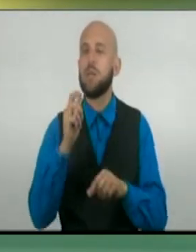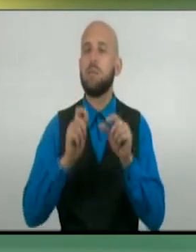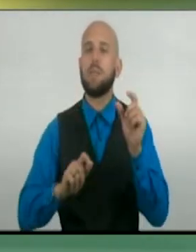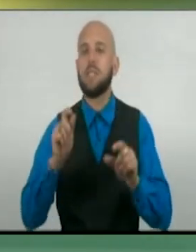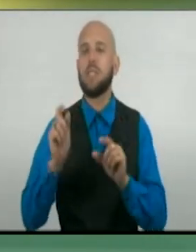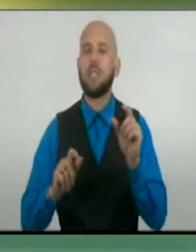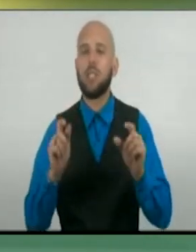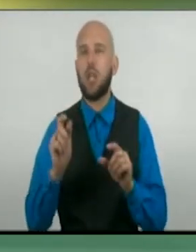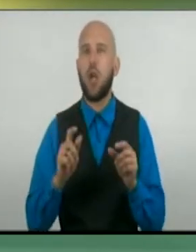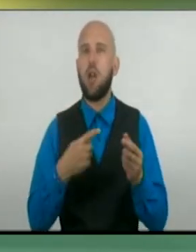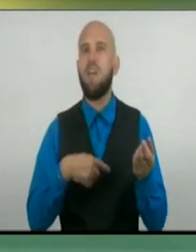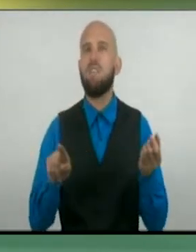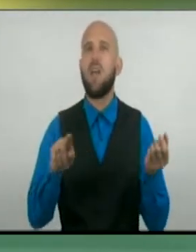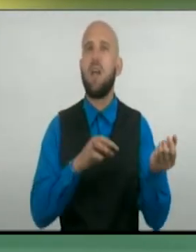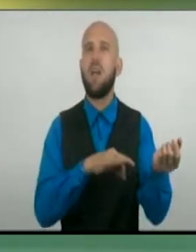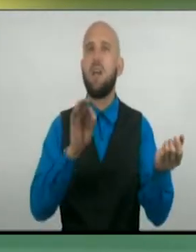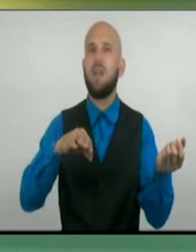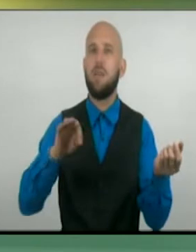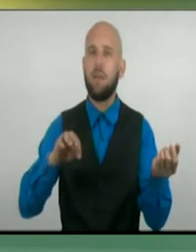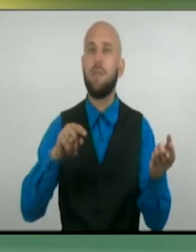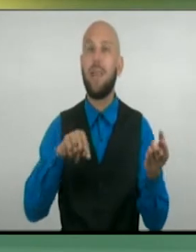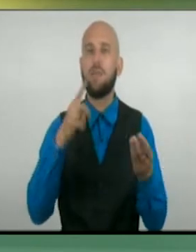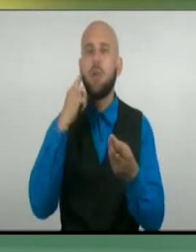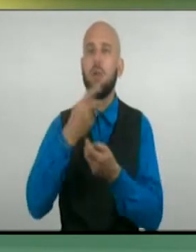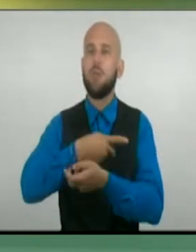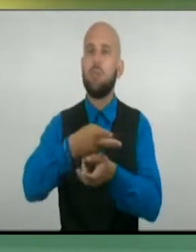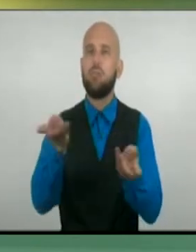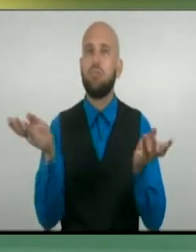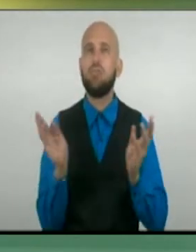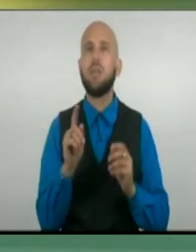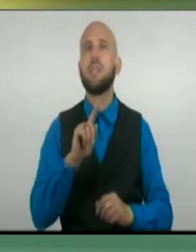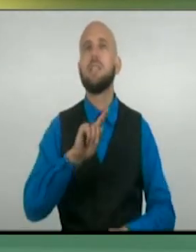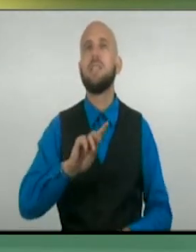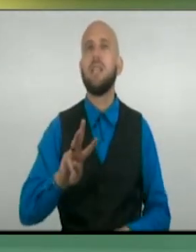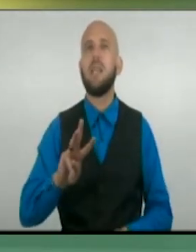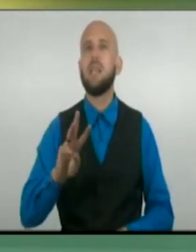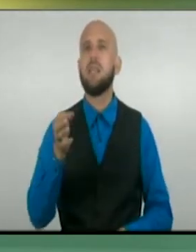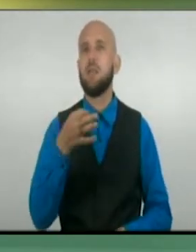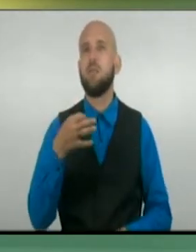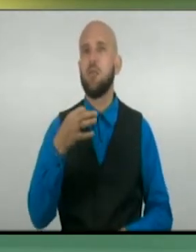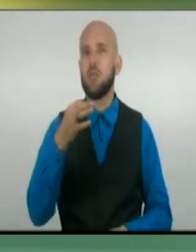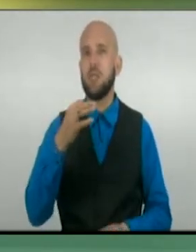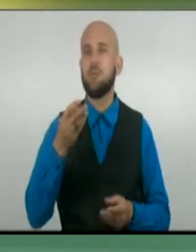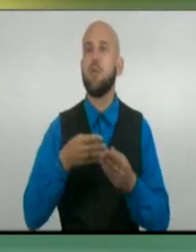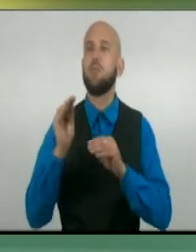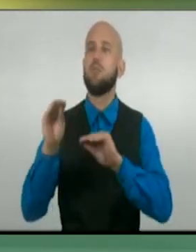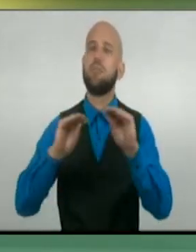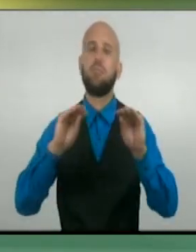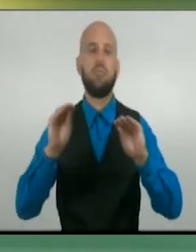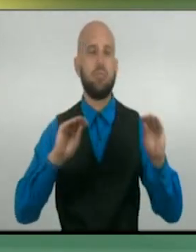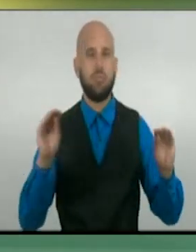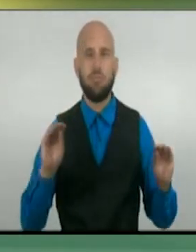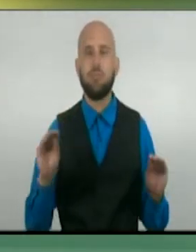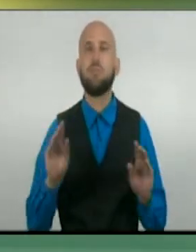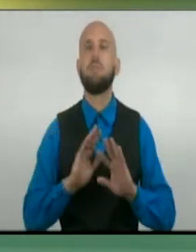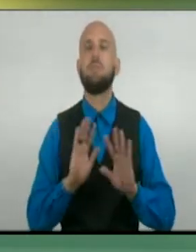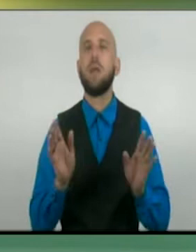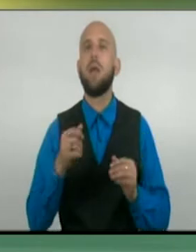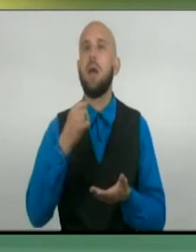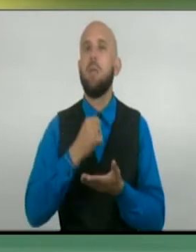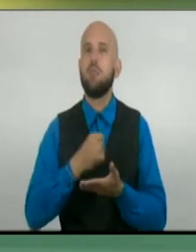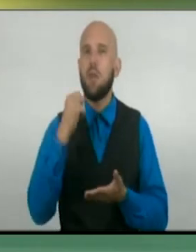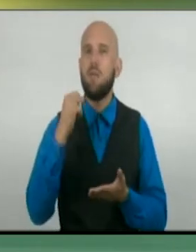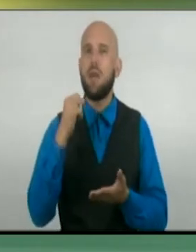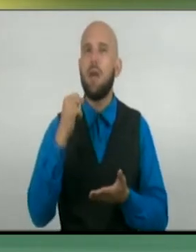bolsa que nos llega las repartimos los 13 municipios que nosotros tenemos centros de extracción es fijo sin temporales y se aprueba el